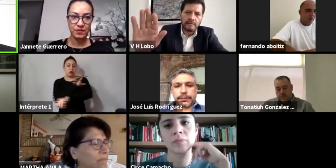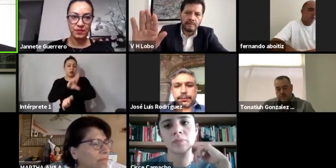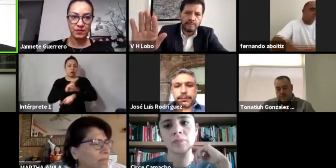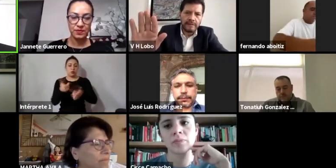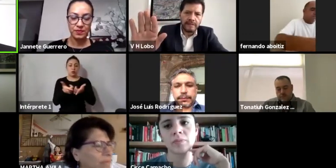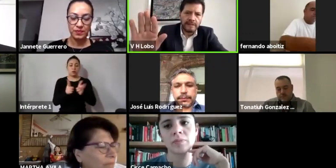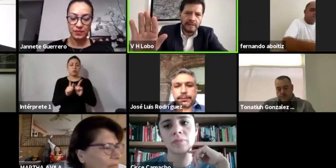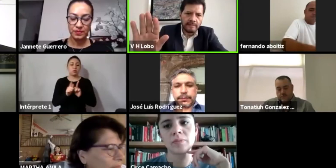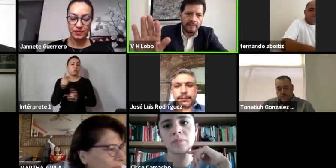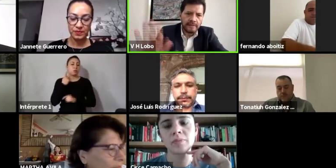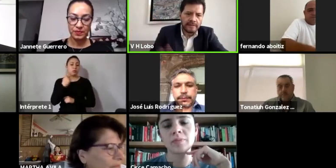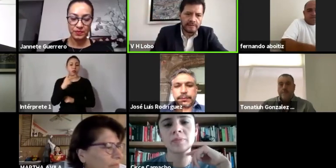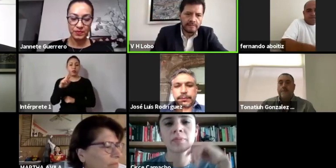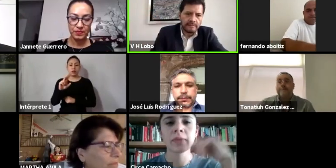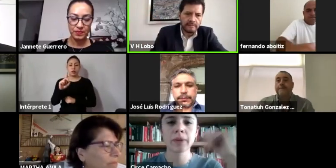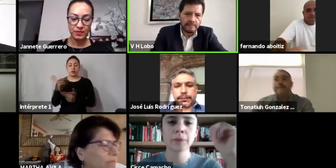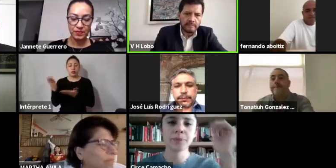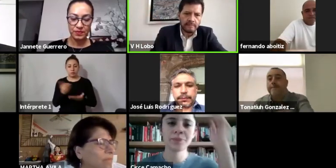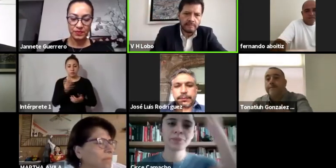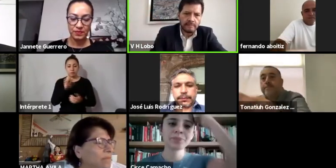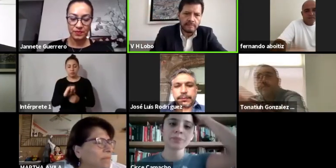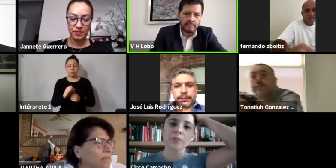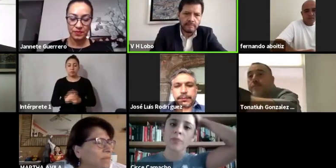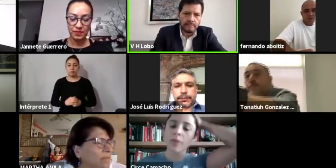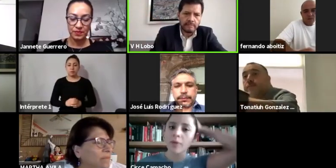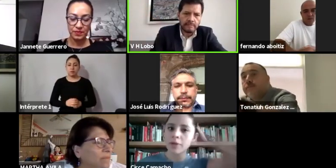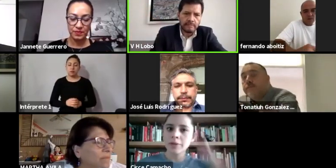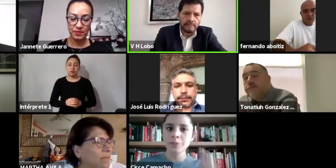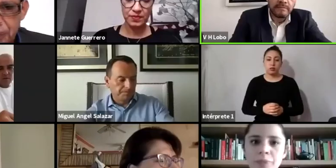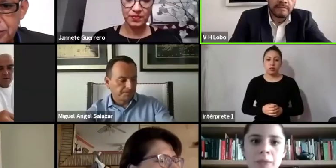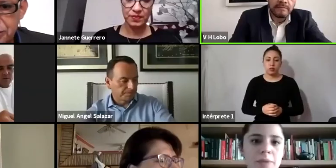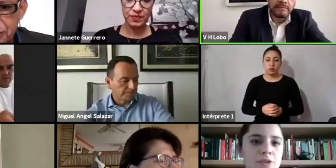PRD. Presente, gracias. Gracias, diputado.